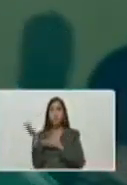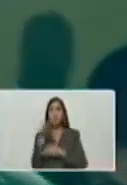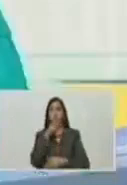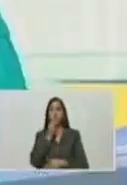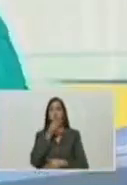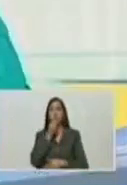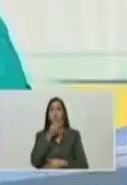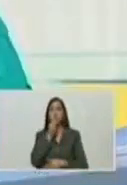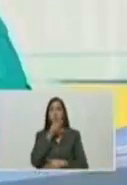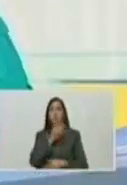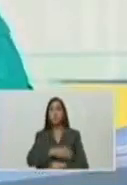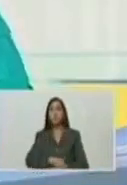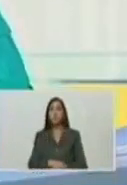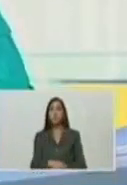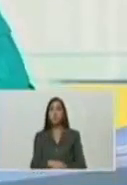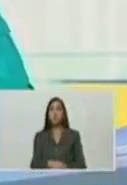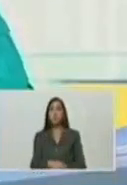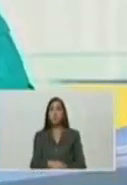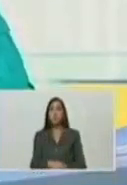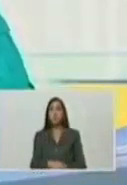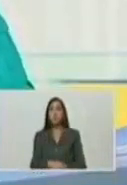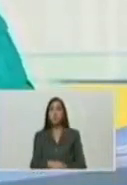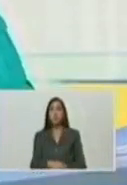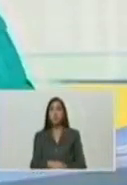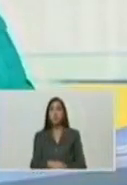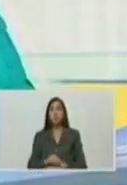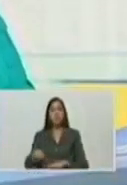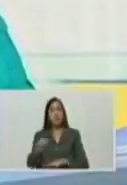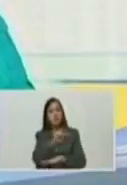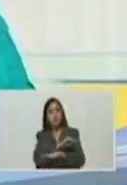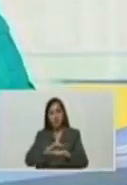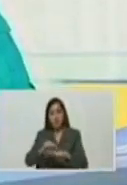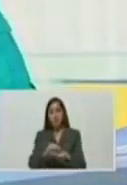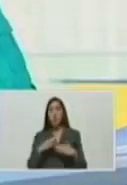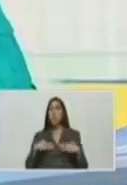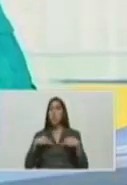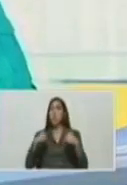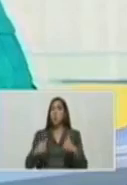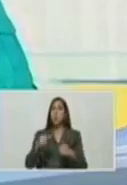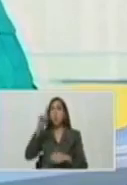Vladimir Padrino López, tal ministro del Poder Popular para la Salud,